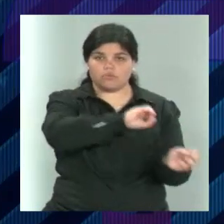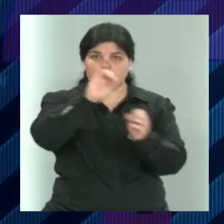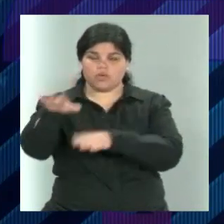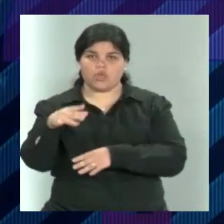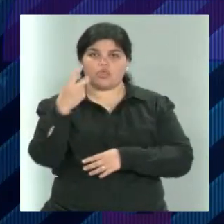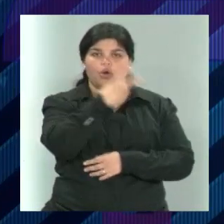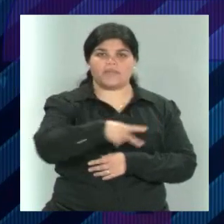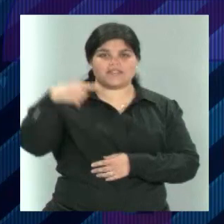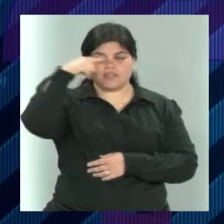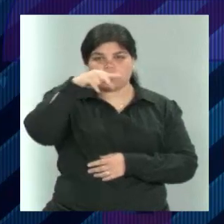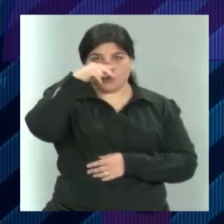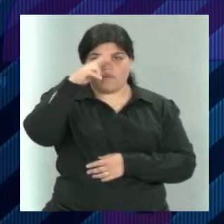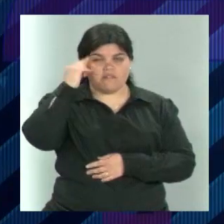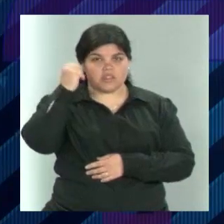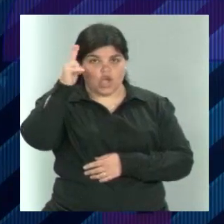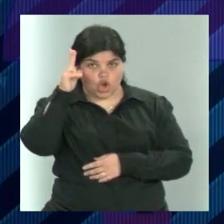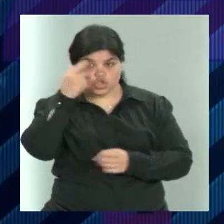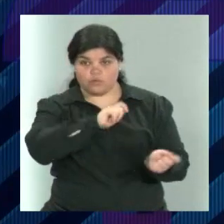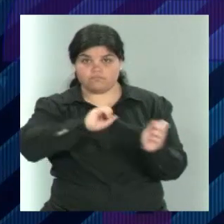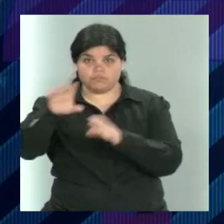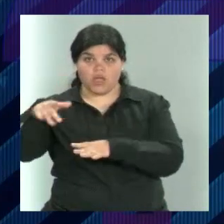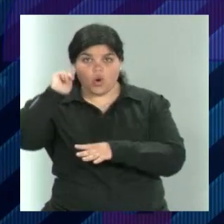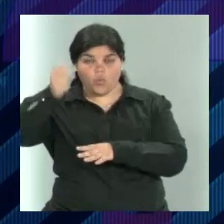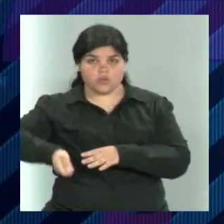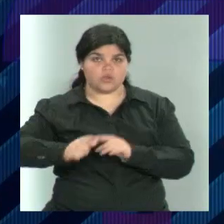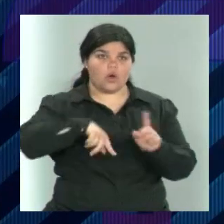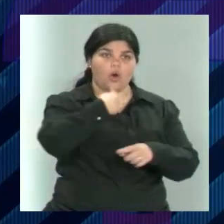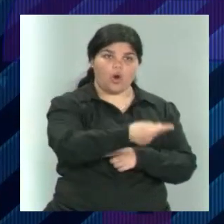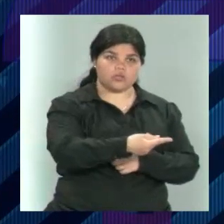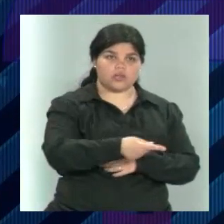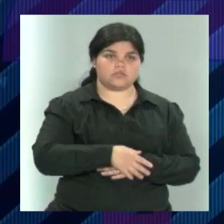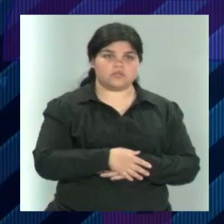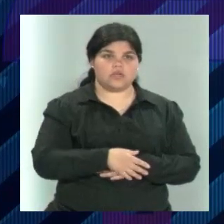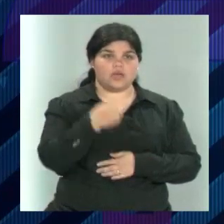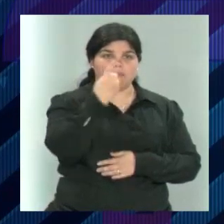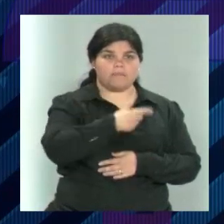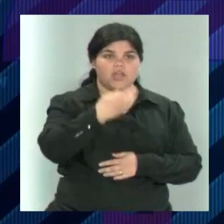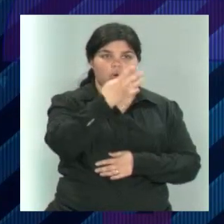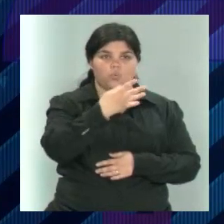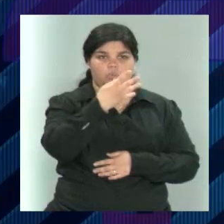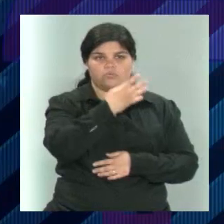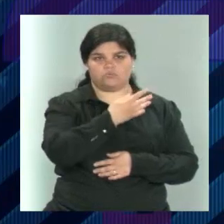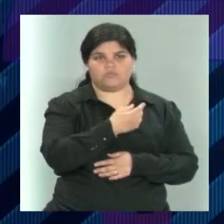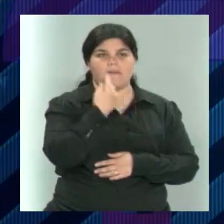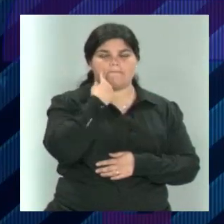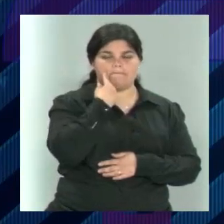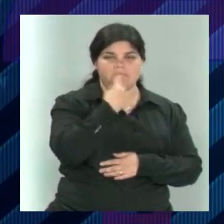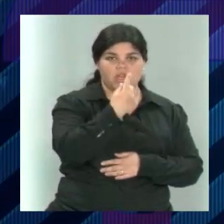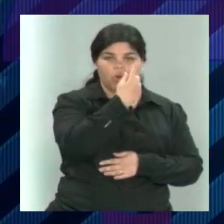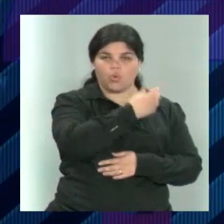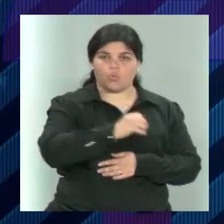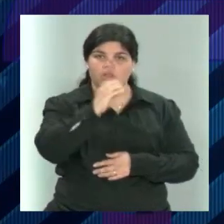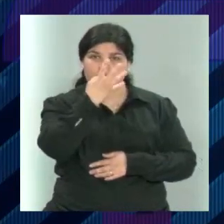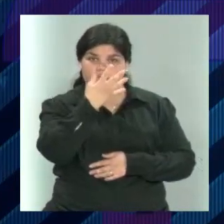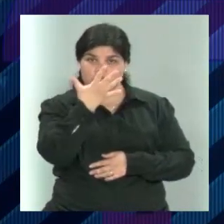2.798 denuncias, mientras que 129 casos han generado investigaciones preliminares en el área de investigaciones. Lo que se ve es que es